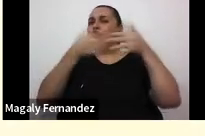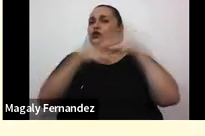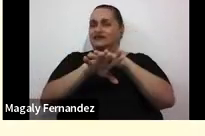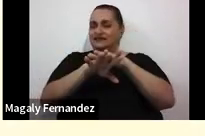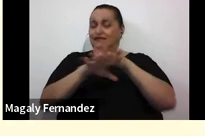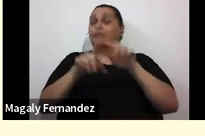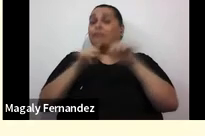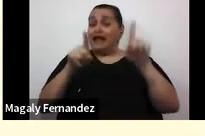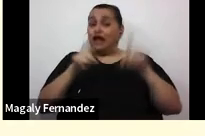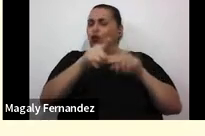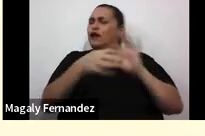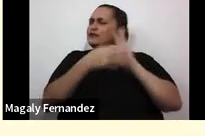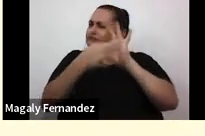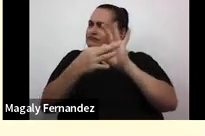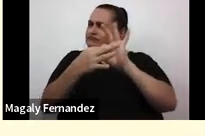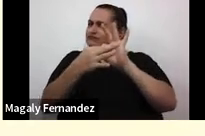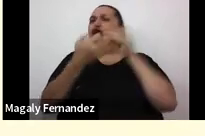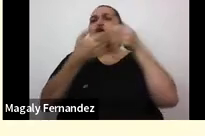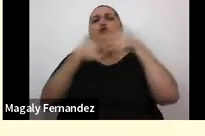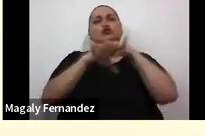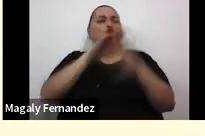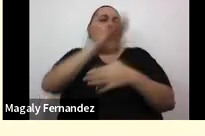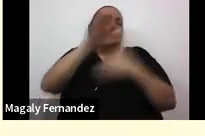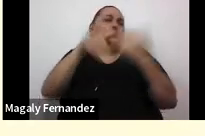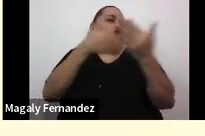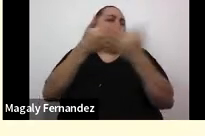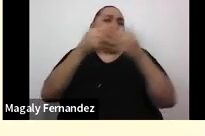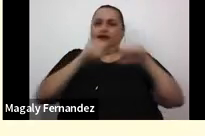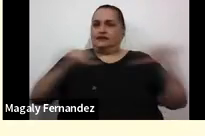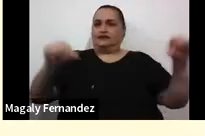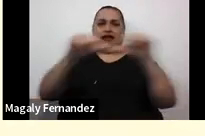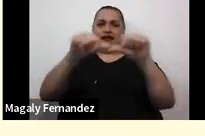realidad tiene que ver con la inclusión en todos los ámbitos